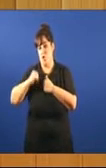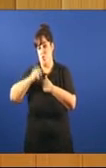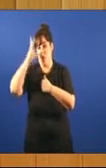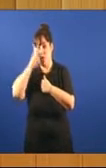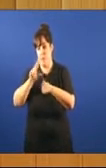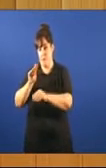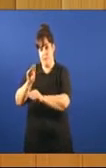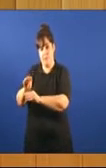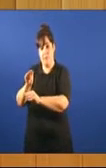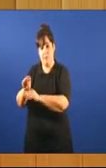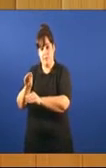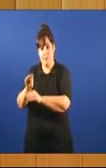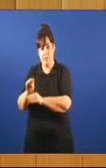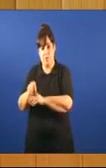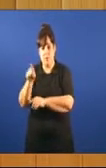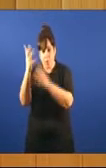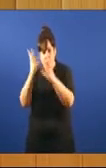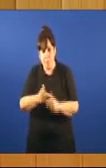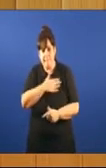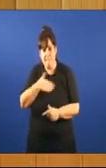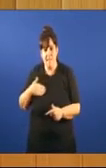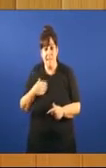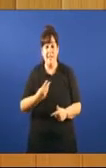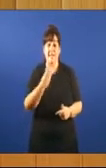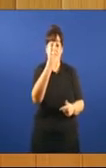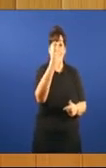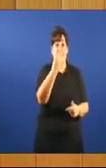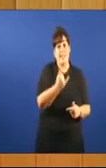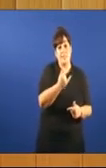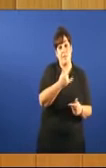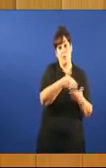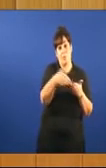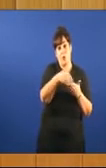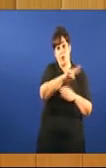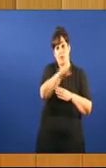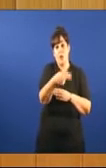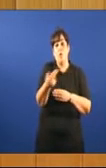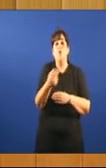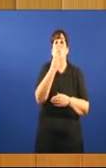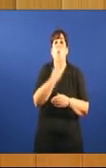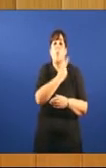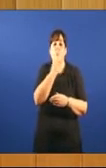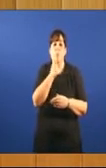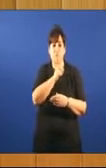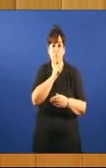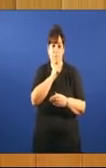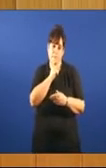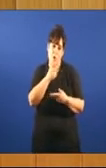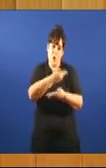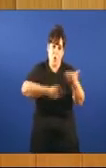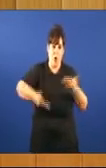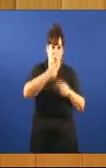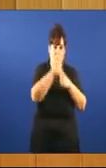números? Máis de 3.000 millóns de euros comprometidos en colaboración público-privada até o